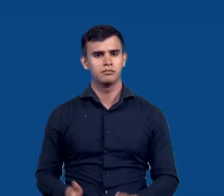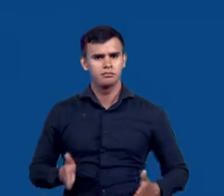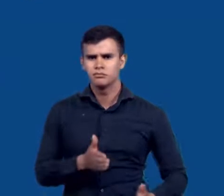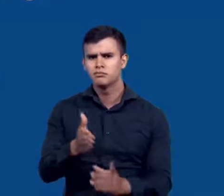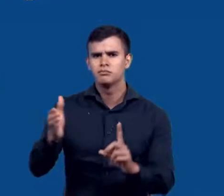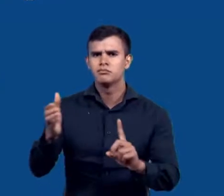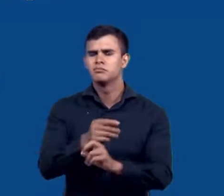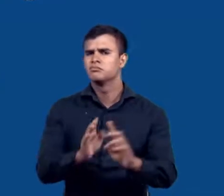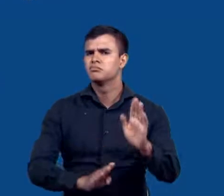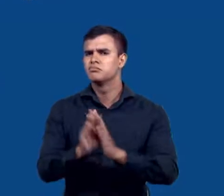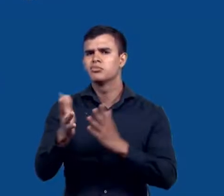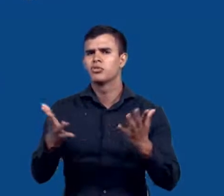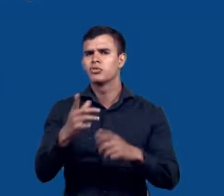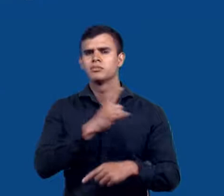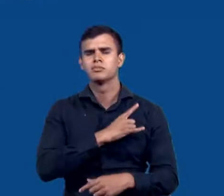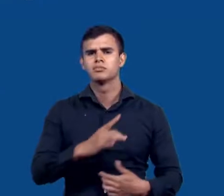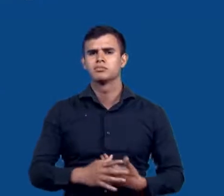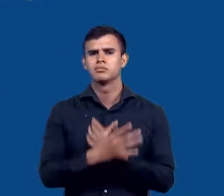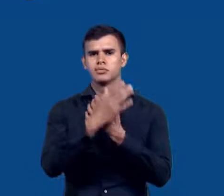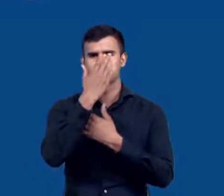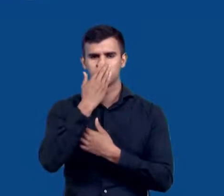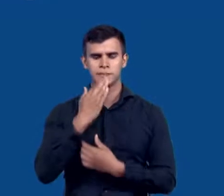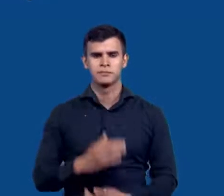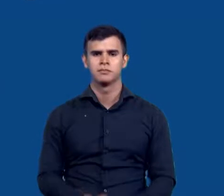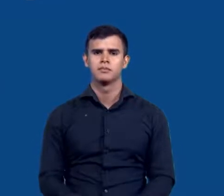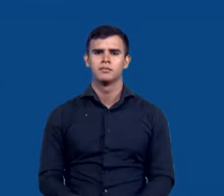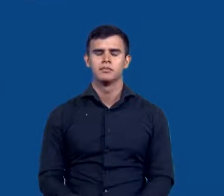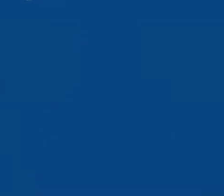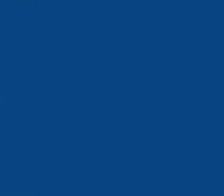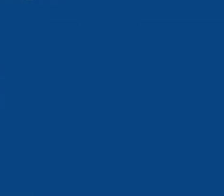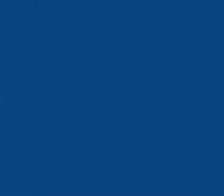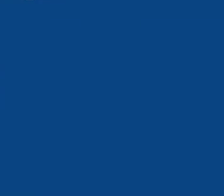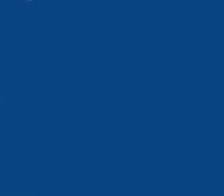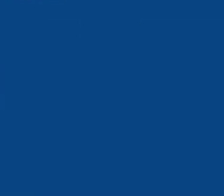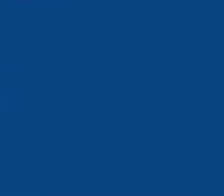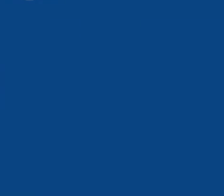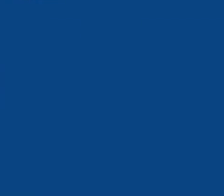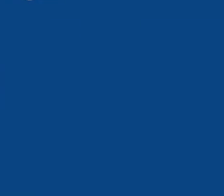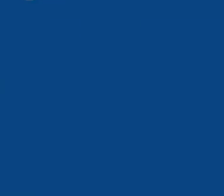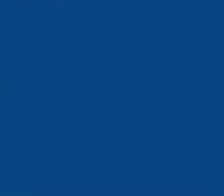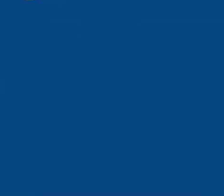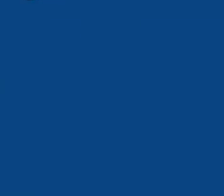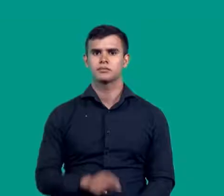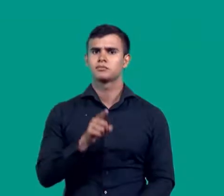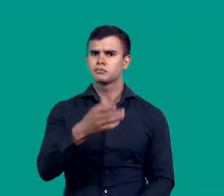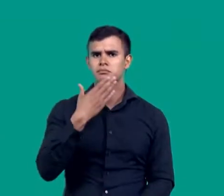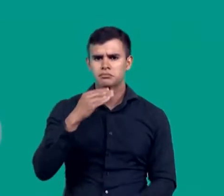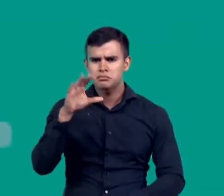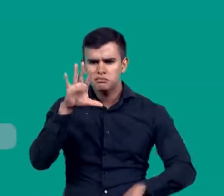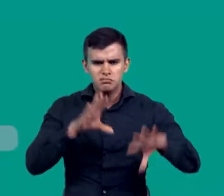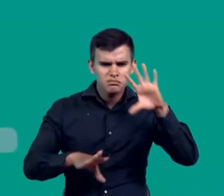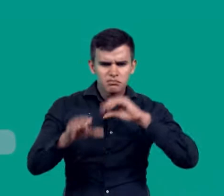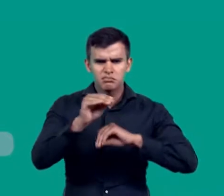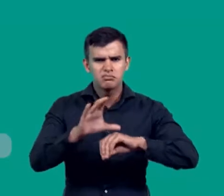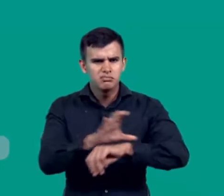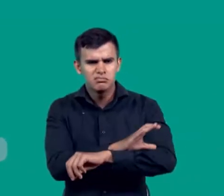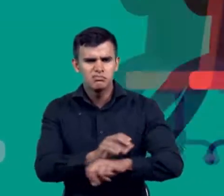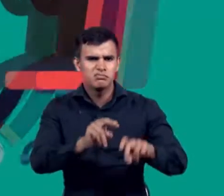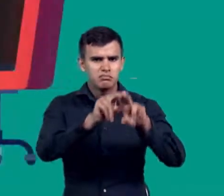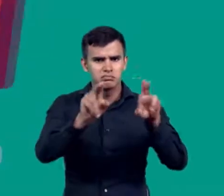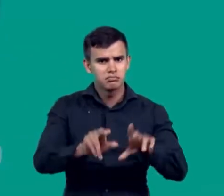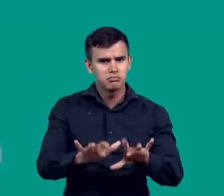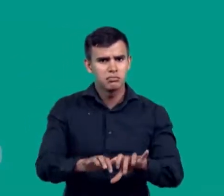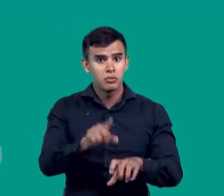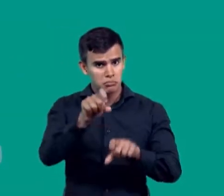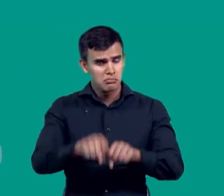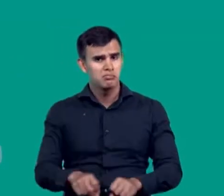posgradosusc.edu.co. La ruta más corta al éxito está en un posgrado de la Santiago. Institución sujeta a inspección y vigilancia por el Ministerio de Educación Nacional. Sea más competitivo en el campo de las